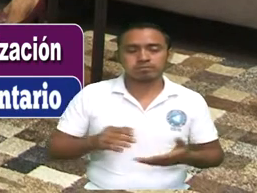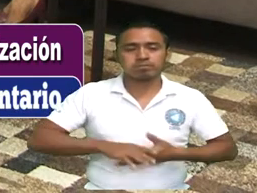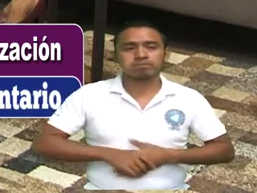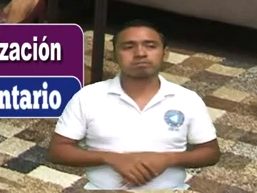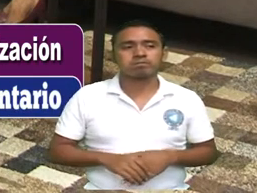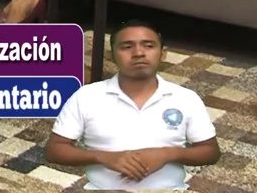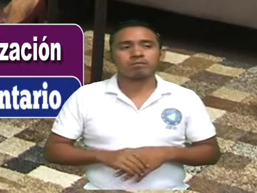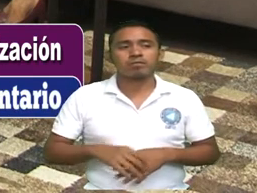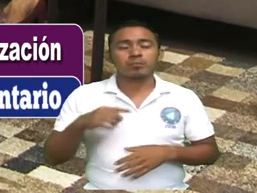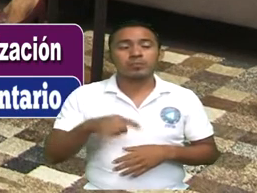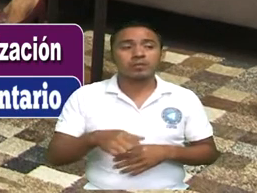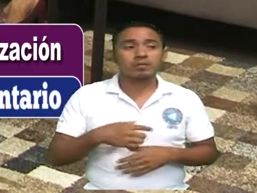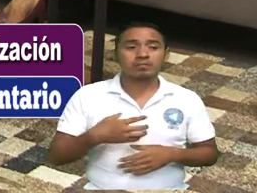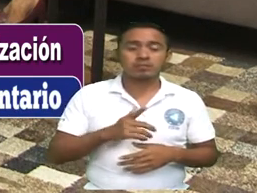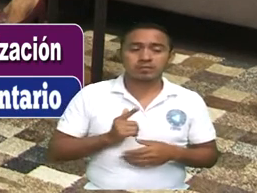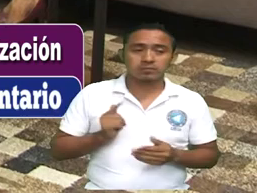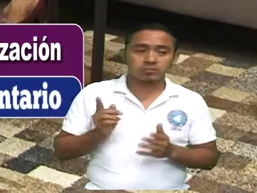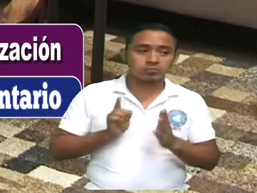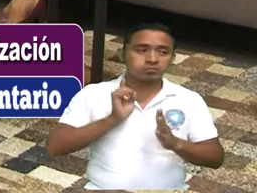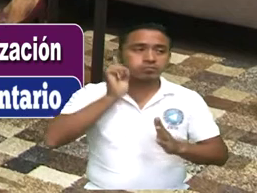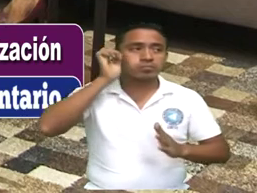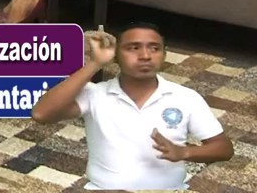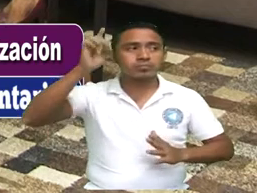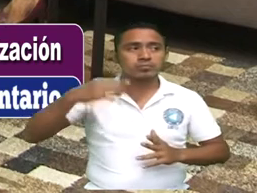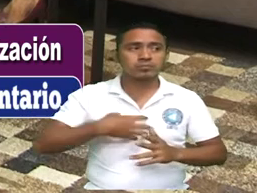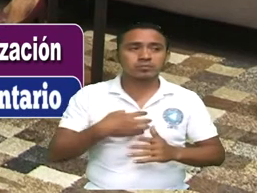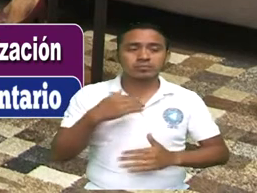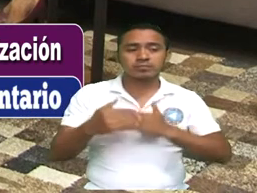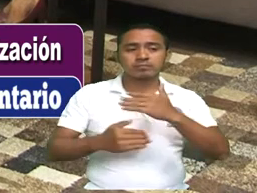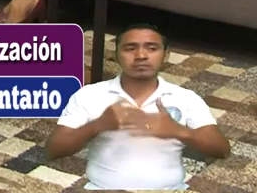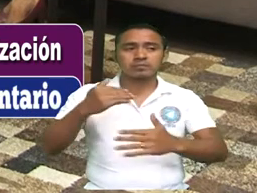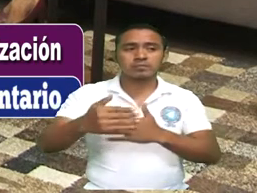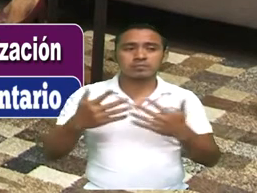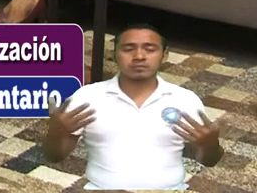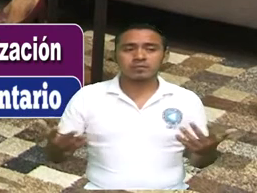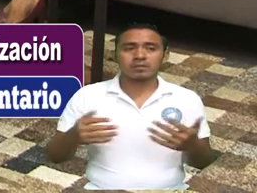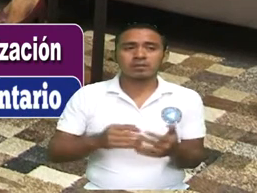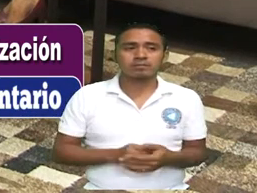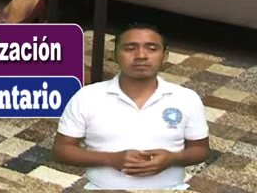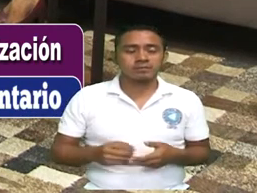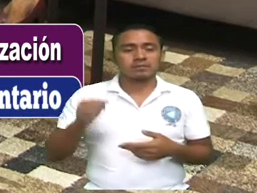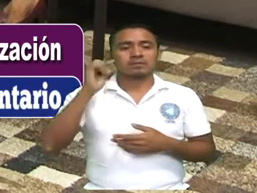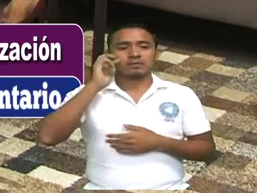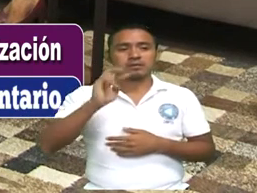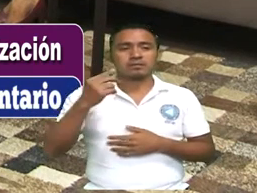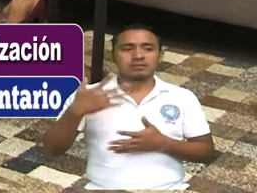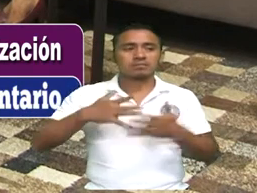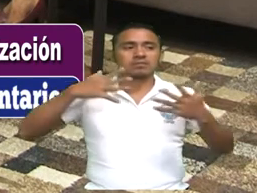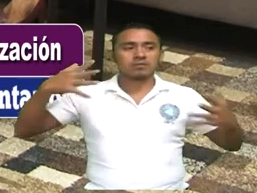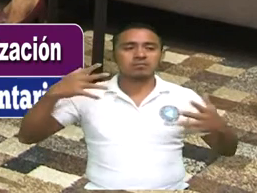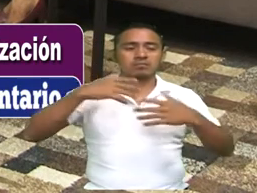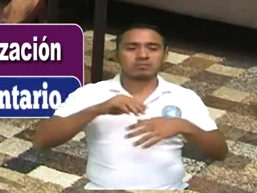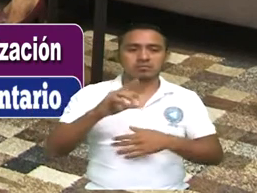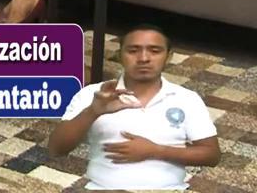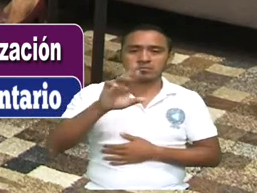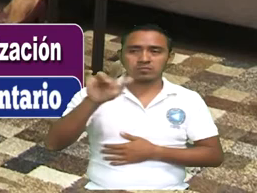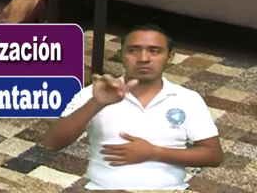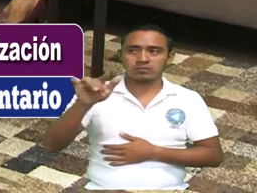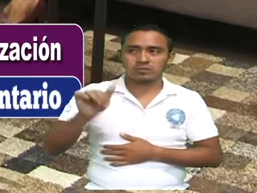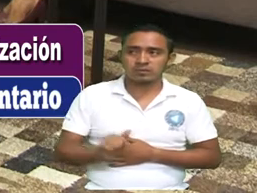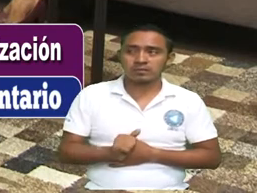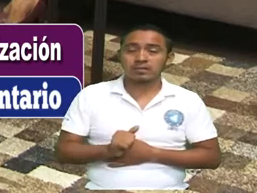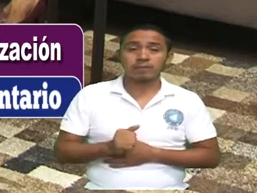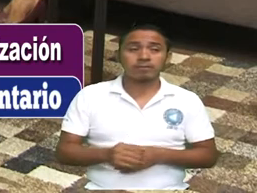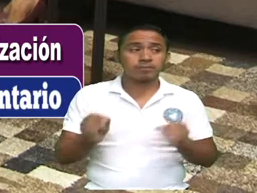que venimos desarrollando estos procesos y venimos siguiendo adelante, inspirados en esa gran Cruzada Nacional de Alfabetización, que para